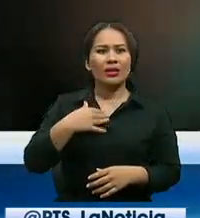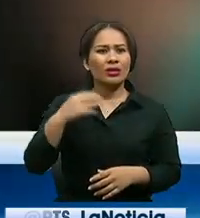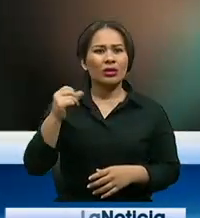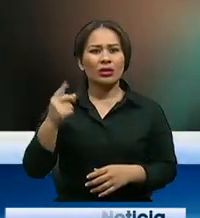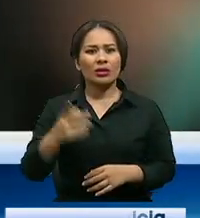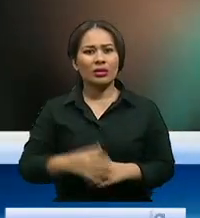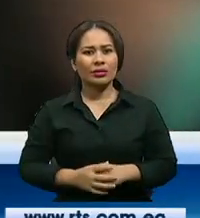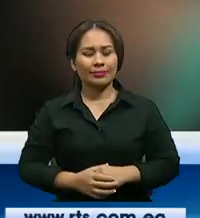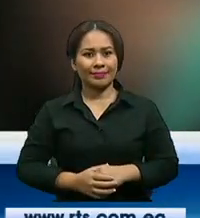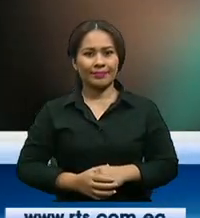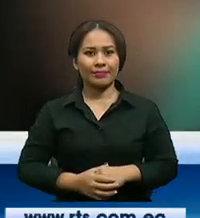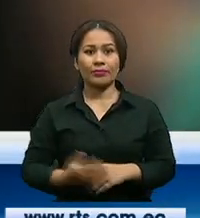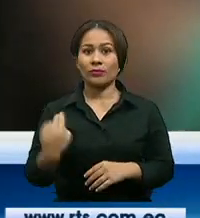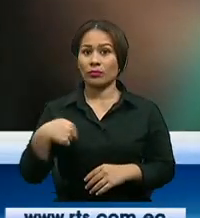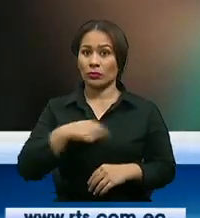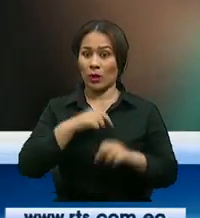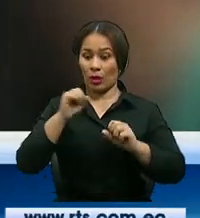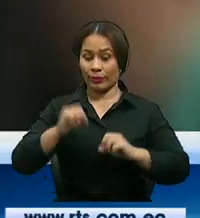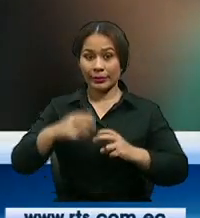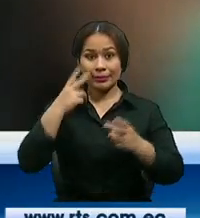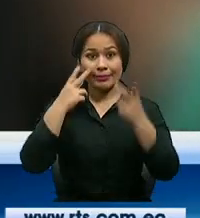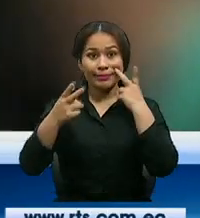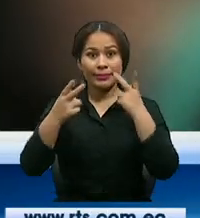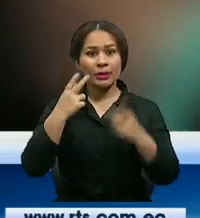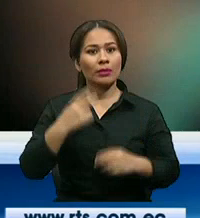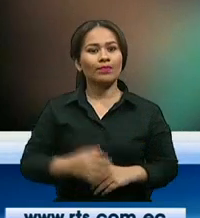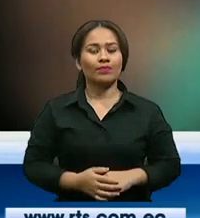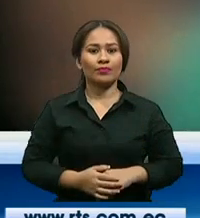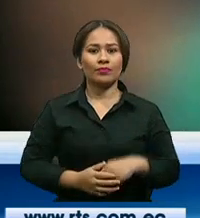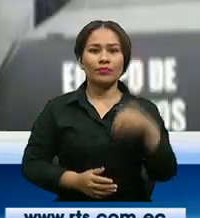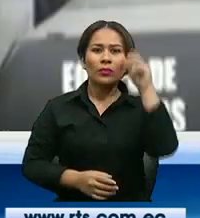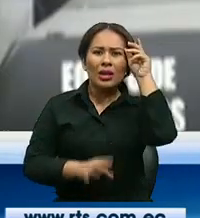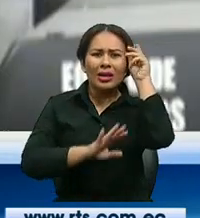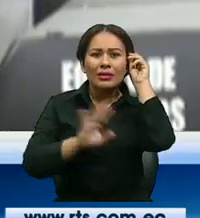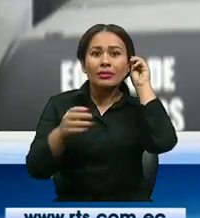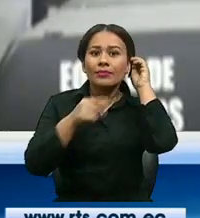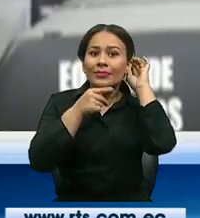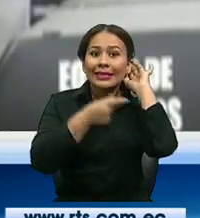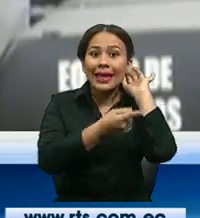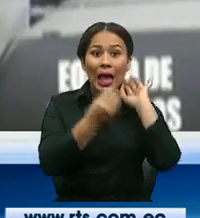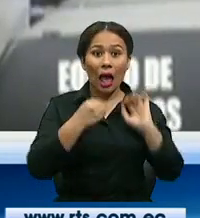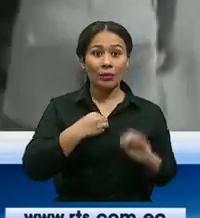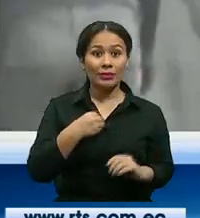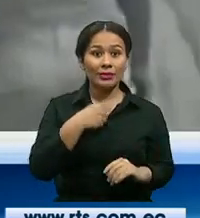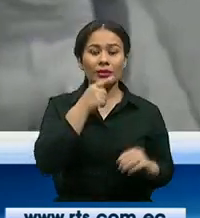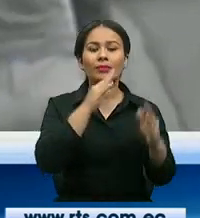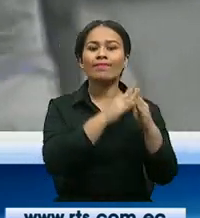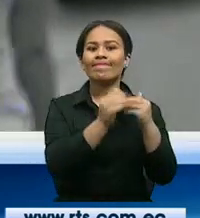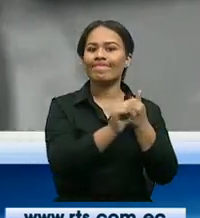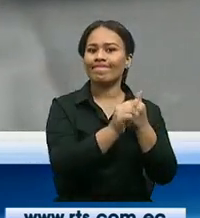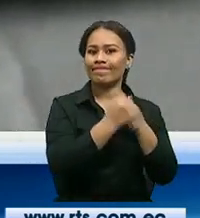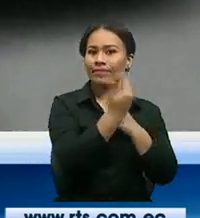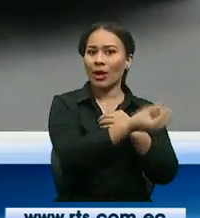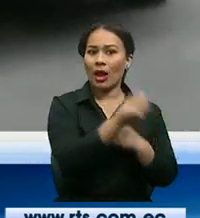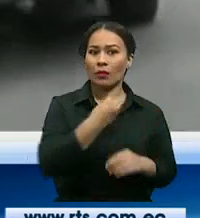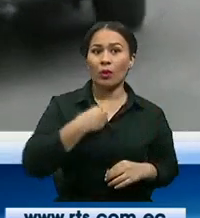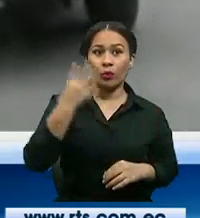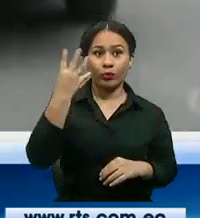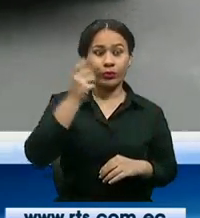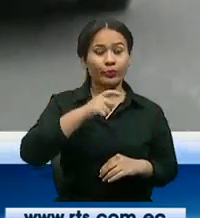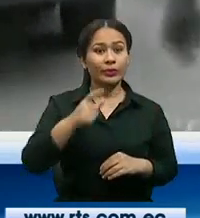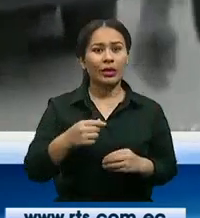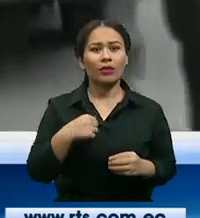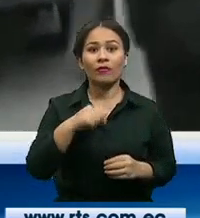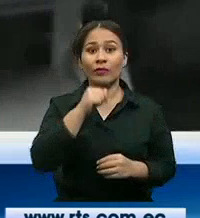Y pude observar, porque ya la policía estaba ingresada por los vecinos que habían abierto la puerta, pude ingresar que habían 4 cadáveres. Faltaba